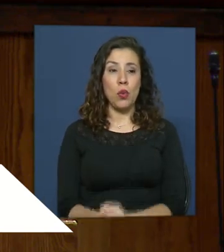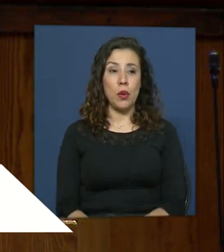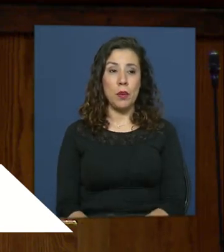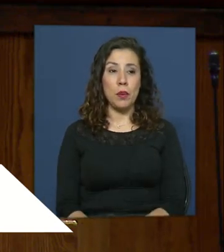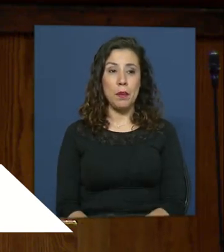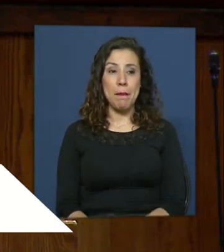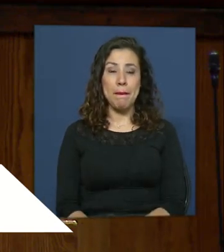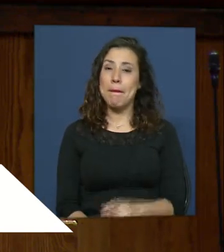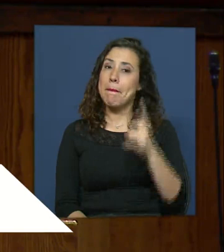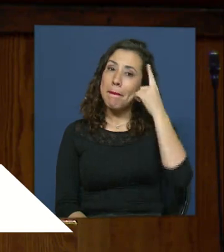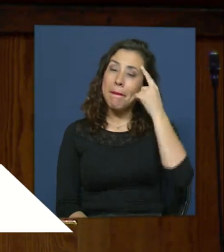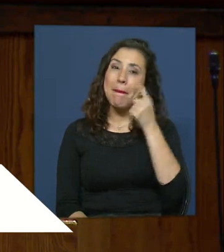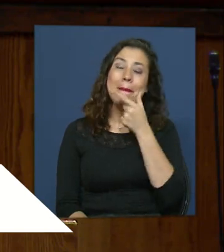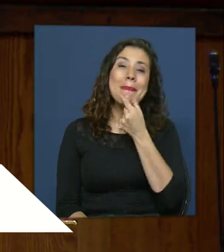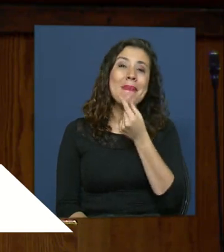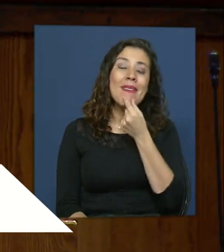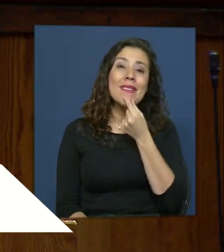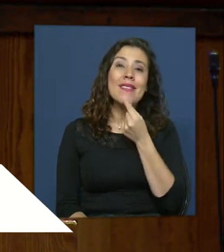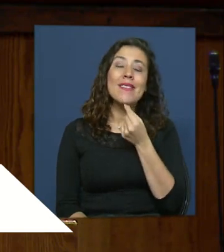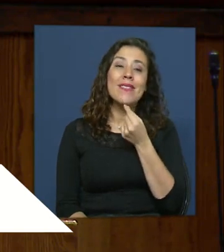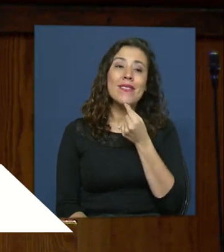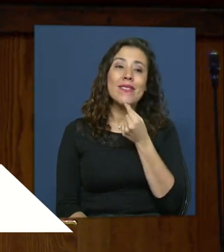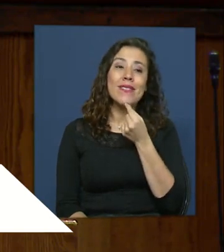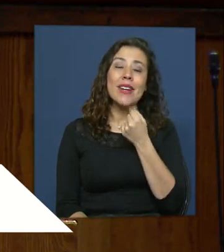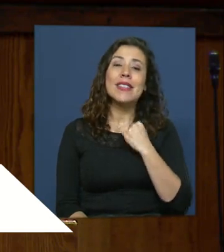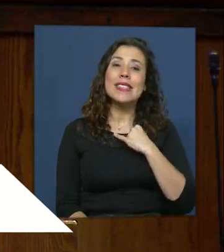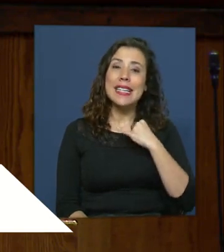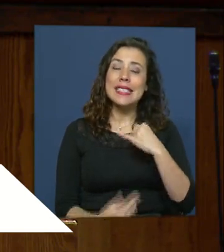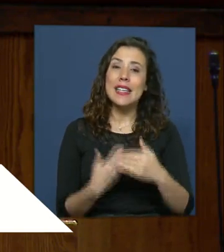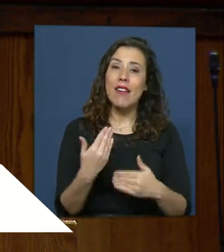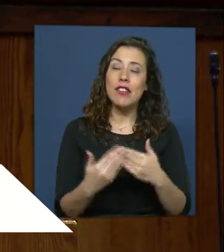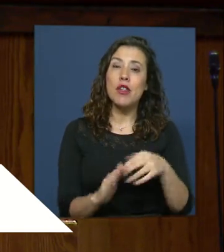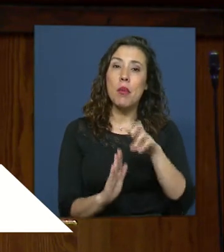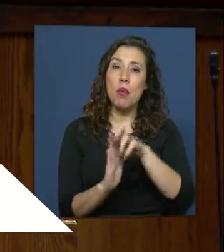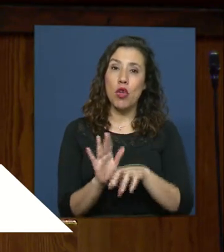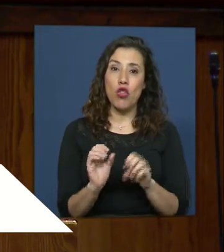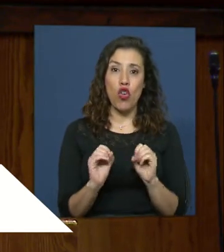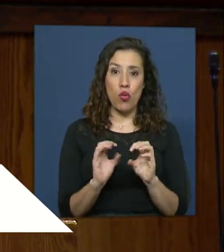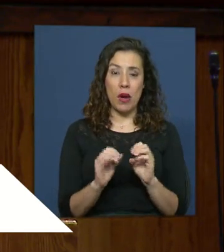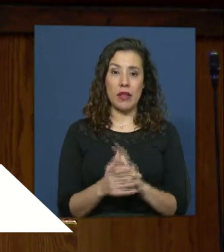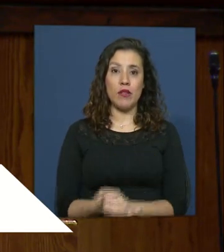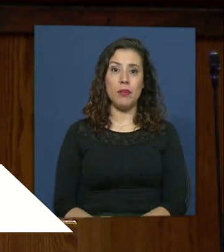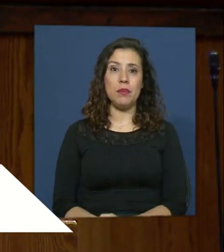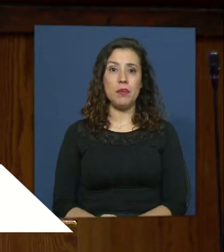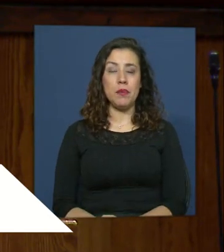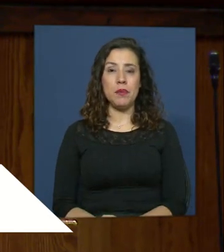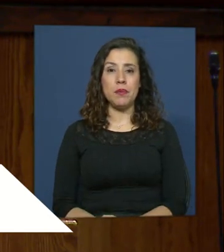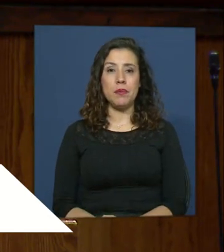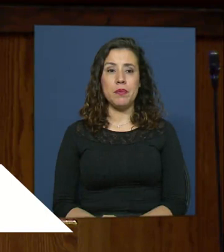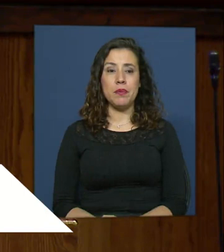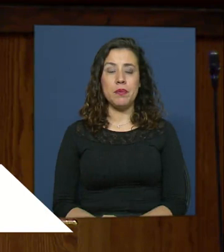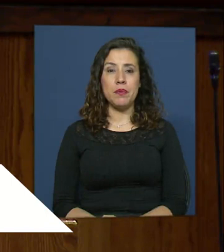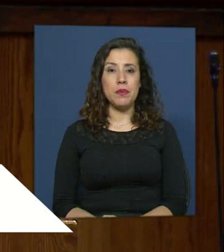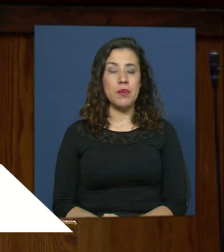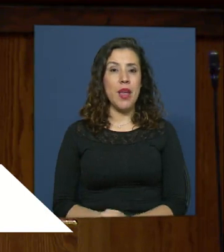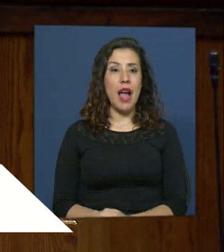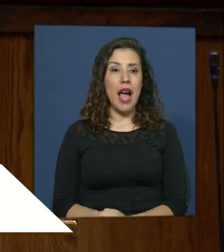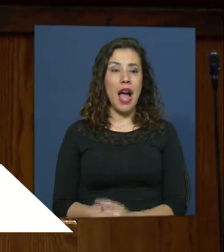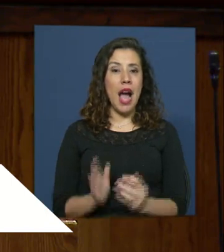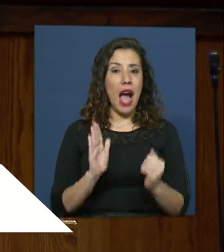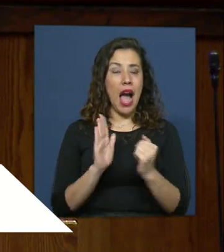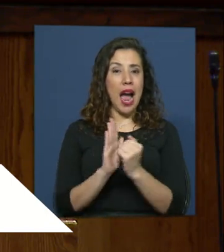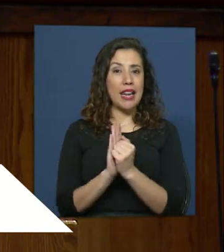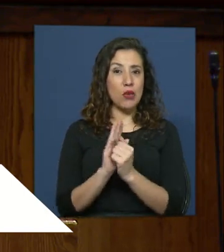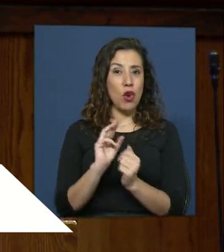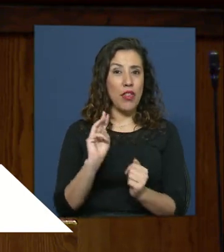educacionales para facilitar la continuidad del proyecto educativo. En el